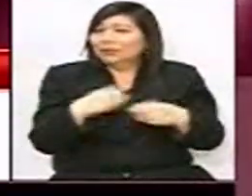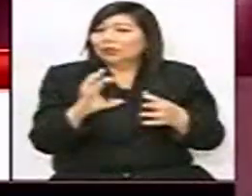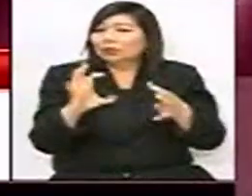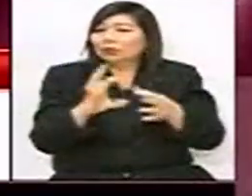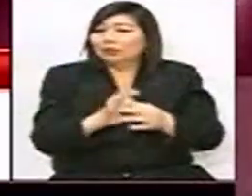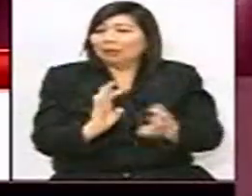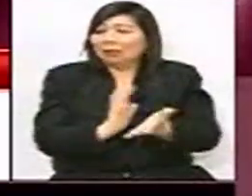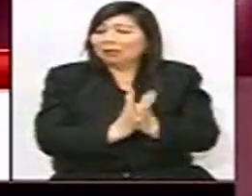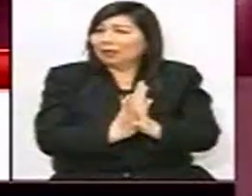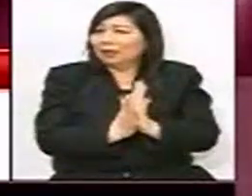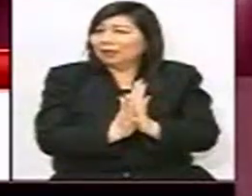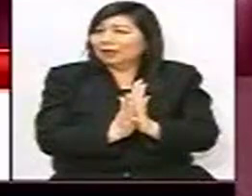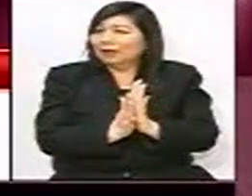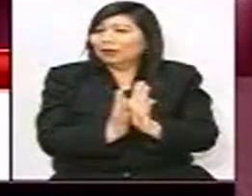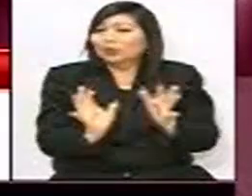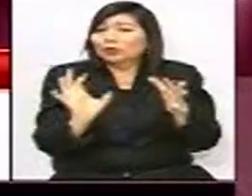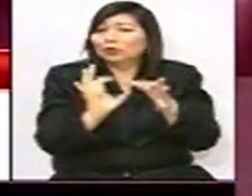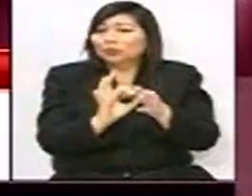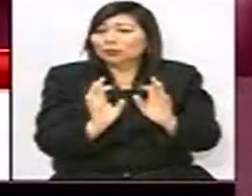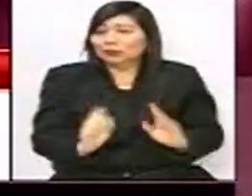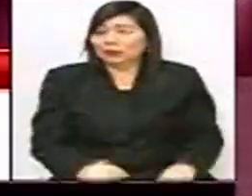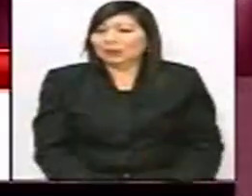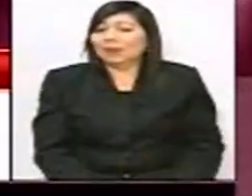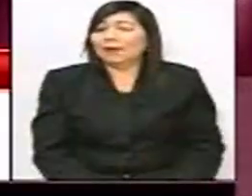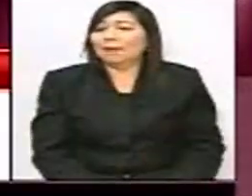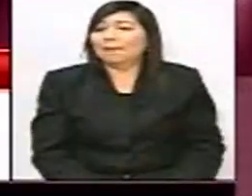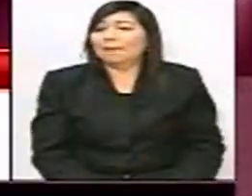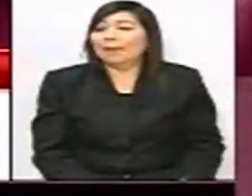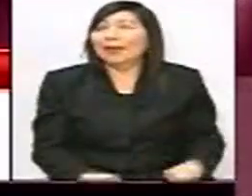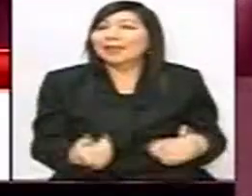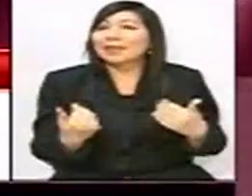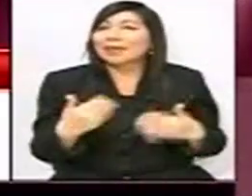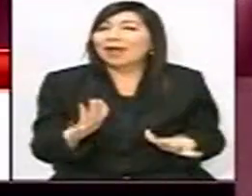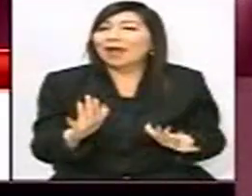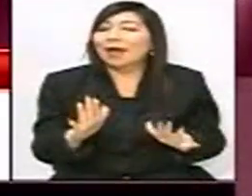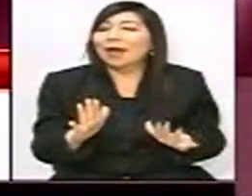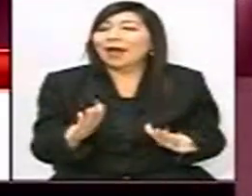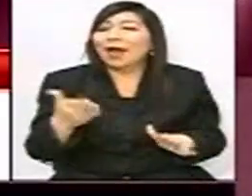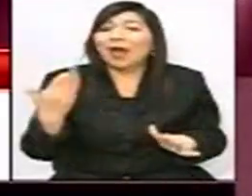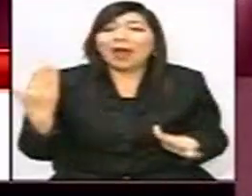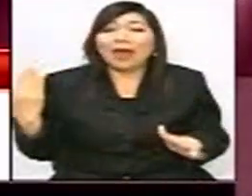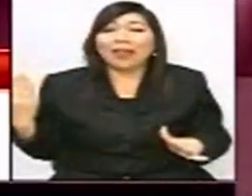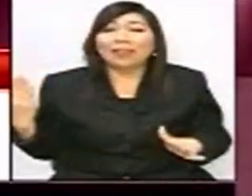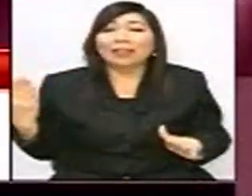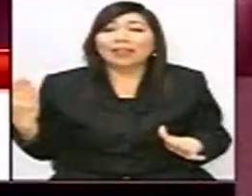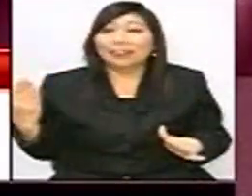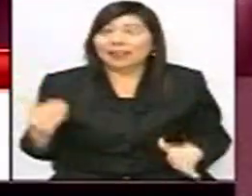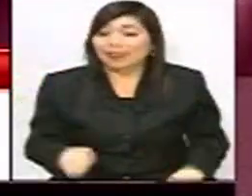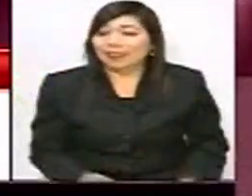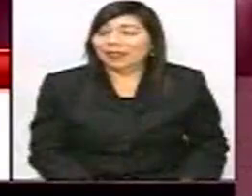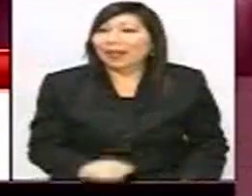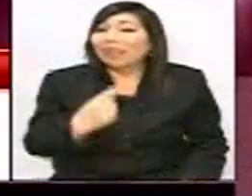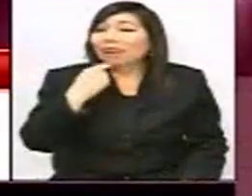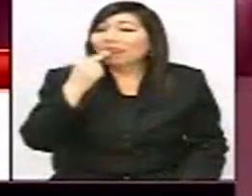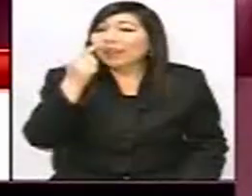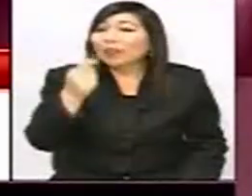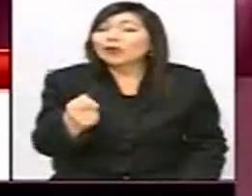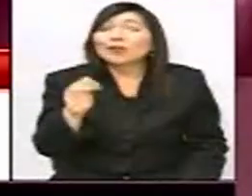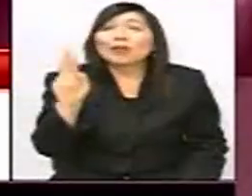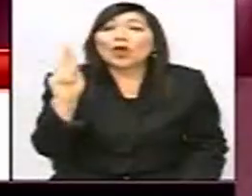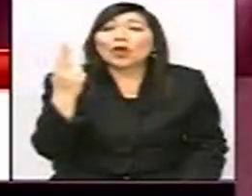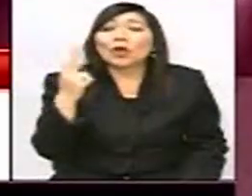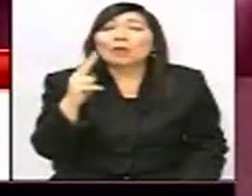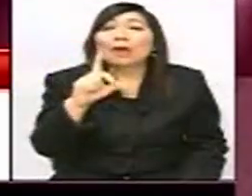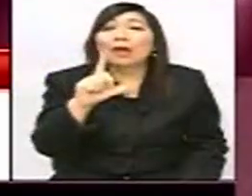socio. Nadie duda de la calidad de socio, pero ya había, presidente, una denuncia de corrupción